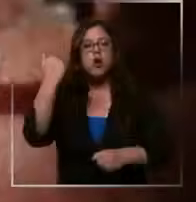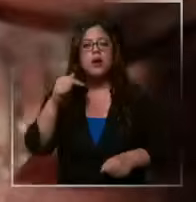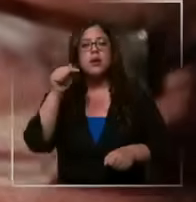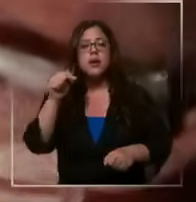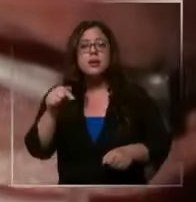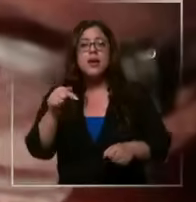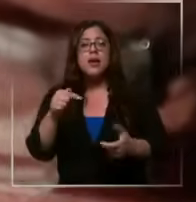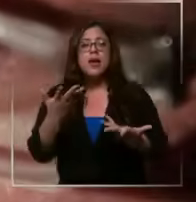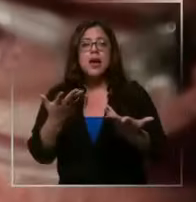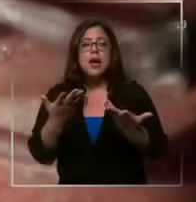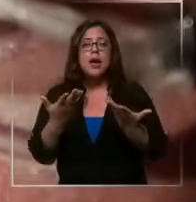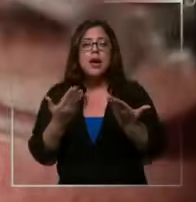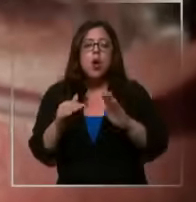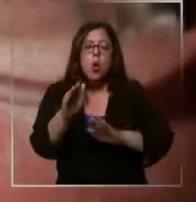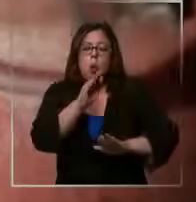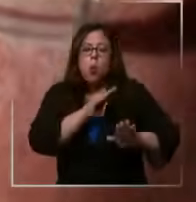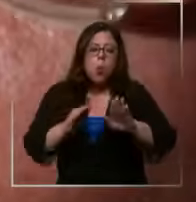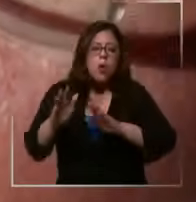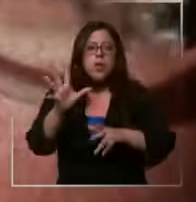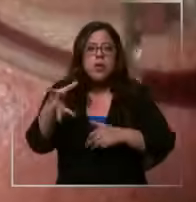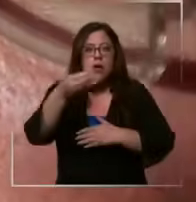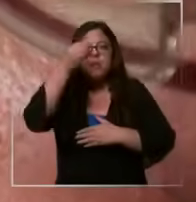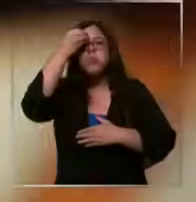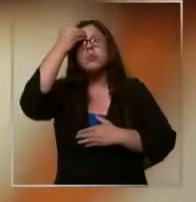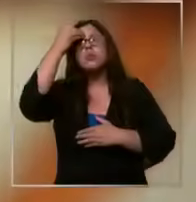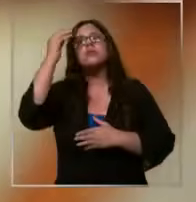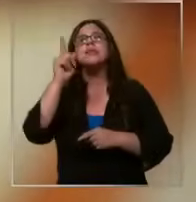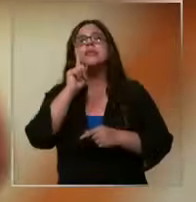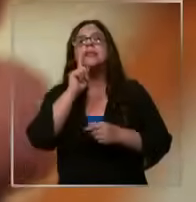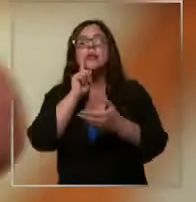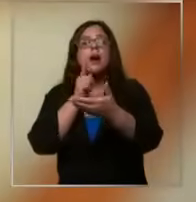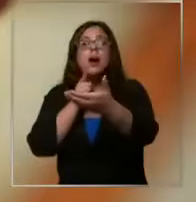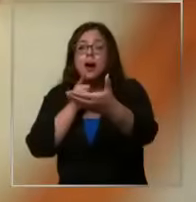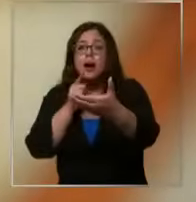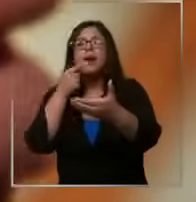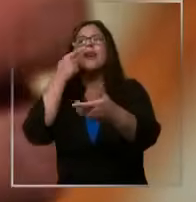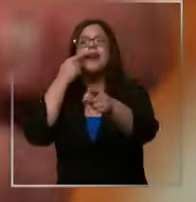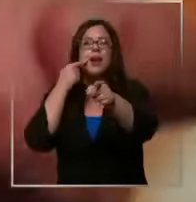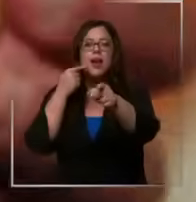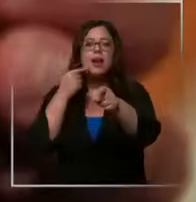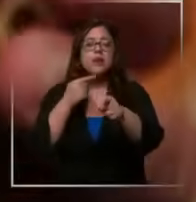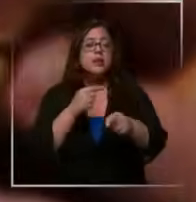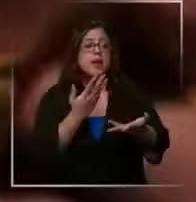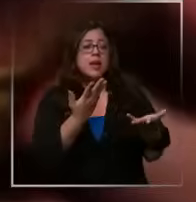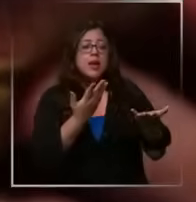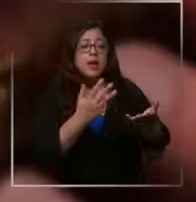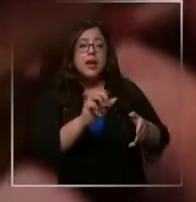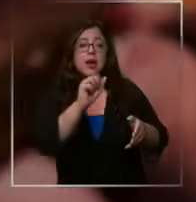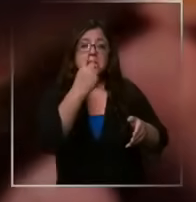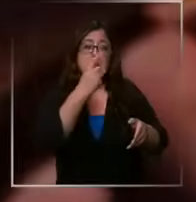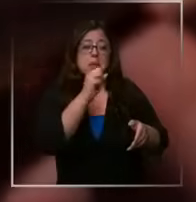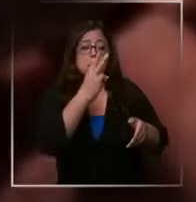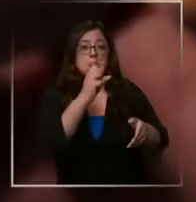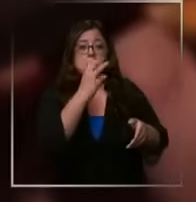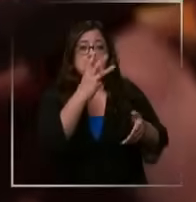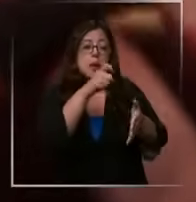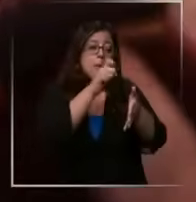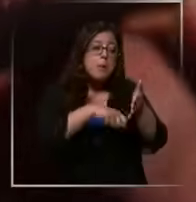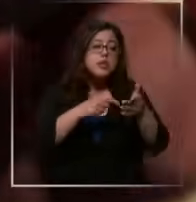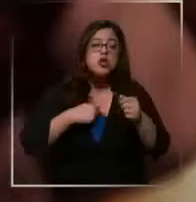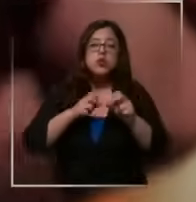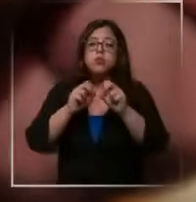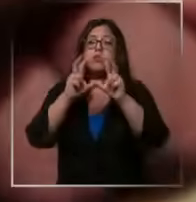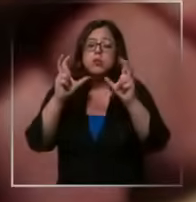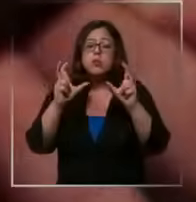de los tesoros más grandes que guarda quien lo grabó. Los primeros meses no me despertaba de noche